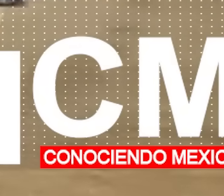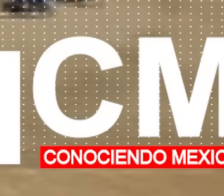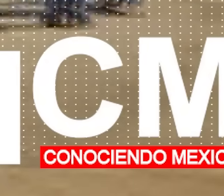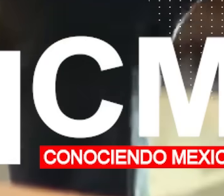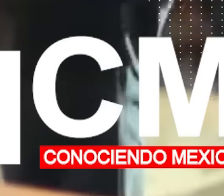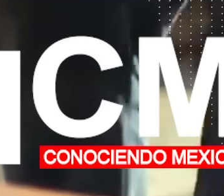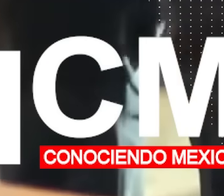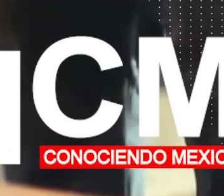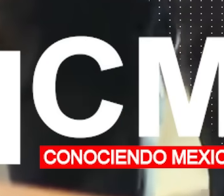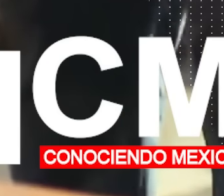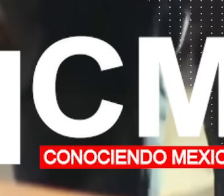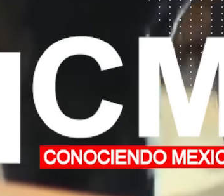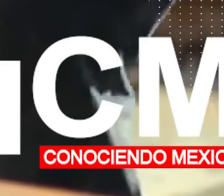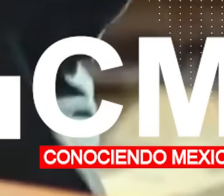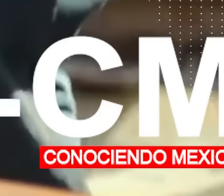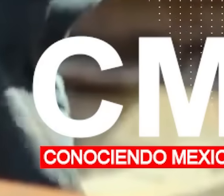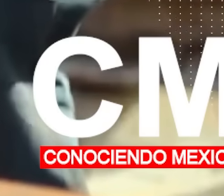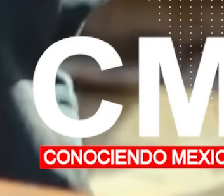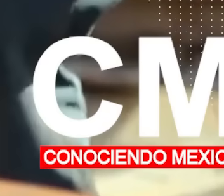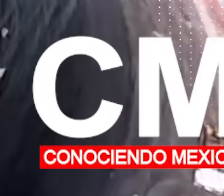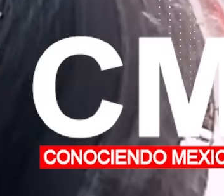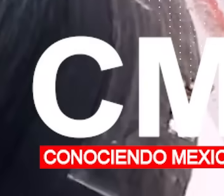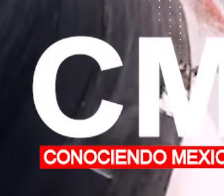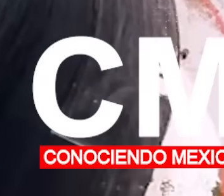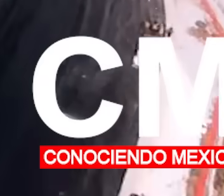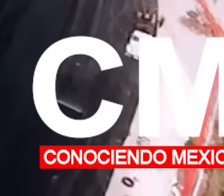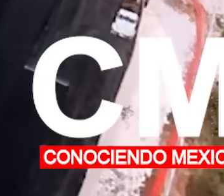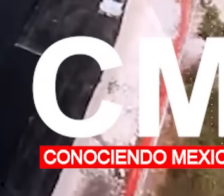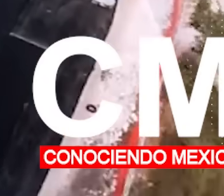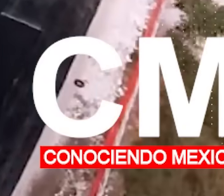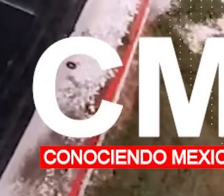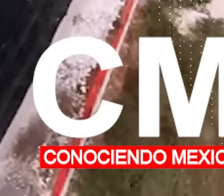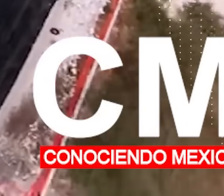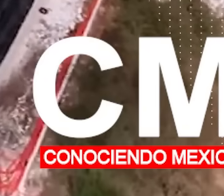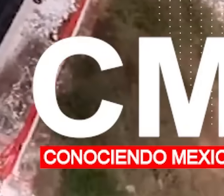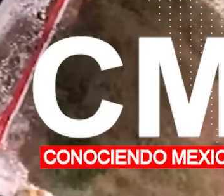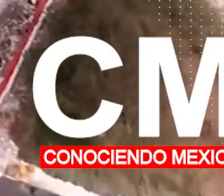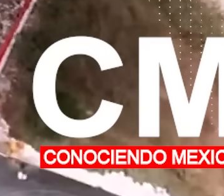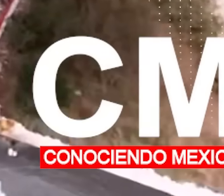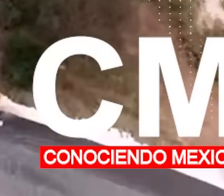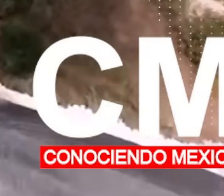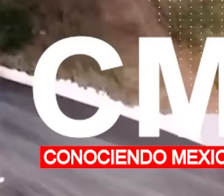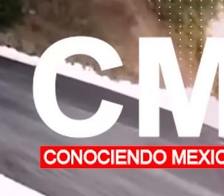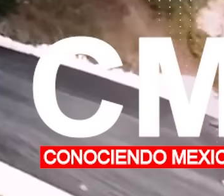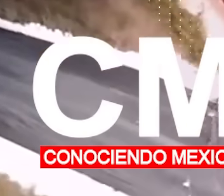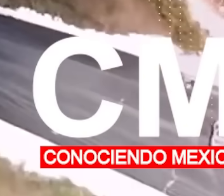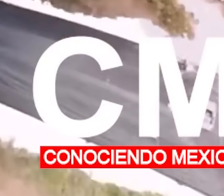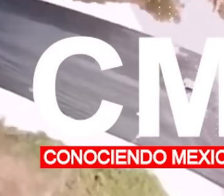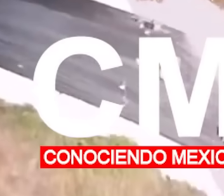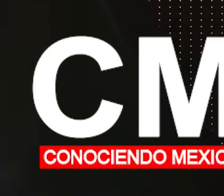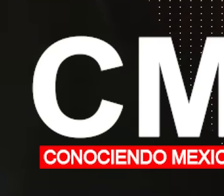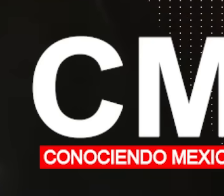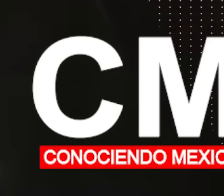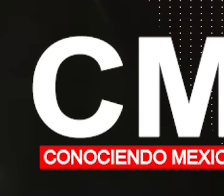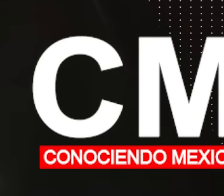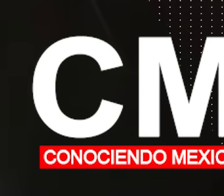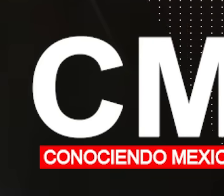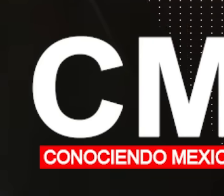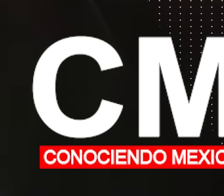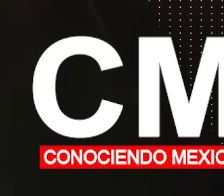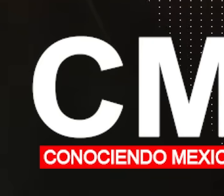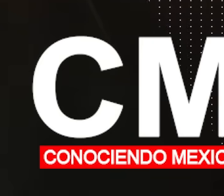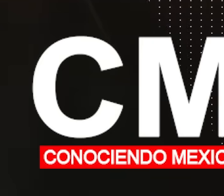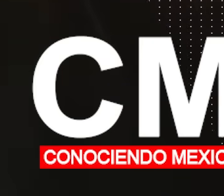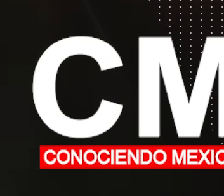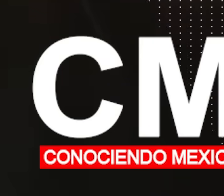cada vez más atractivo para los inversionistas. Estos polos se conectarán con los 10 parques anteriormente establecidos a través del corredor interoceánico